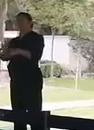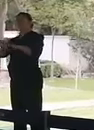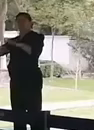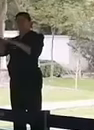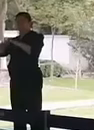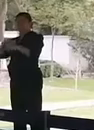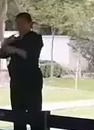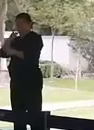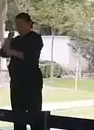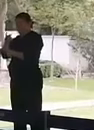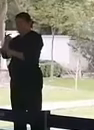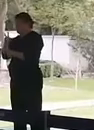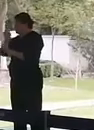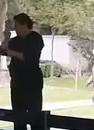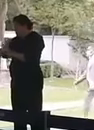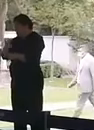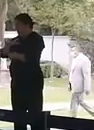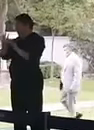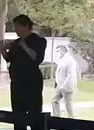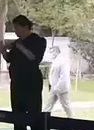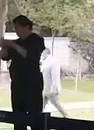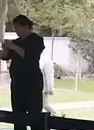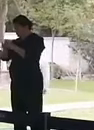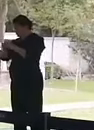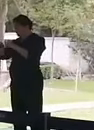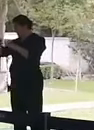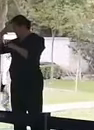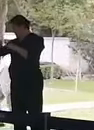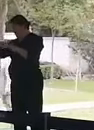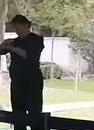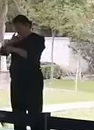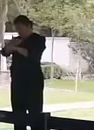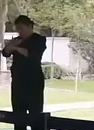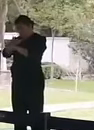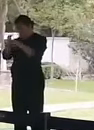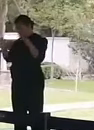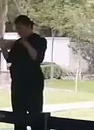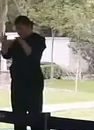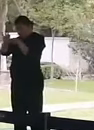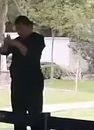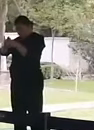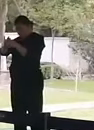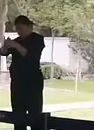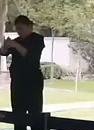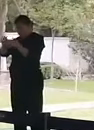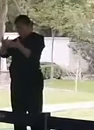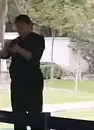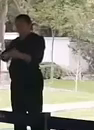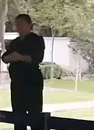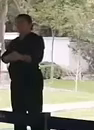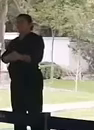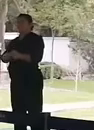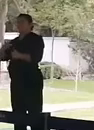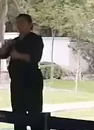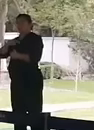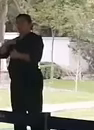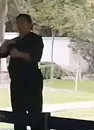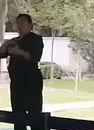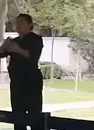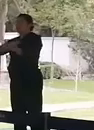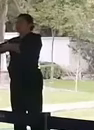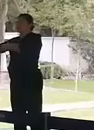en esta relación entre México y los Estados Unidos. Somos de una manera unidos para siempre